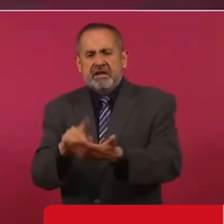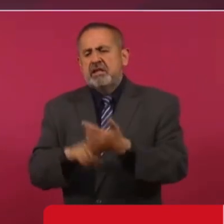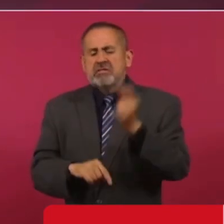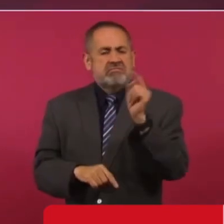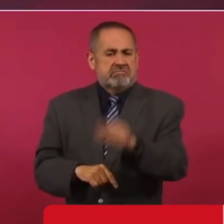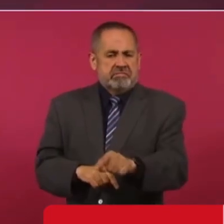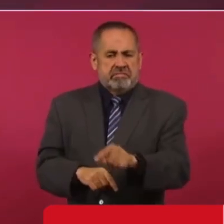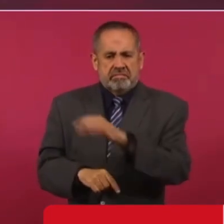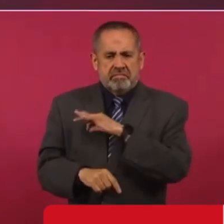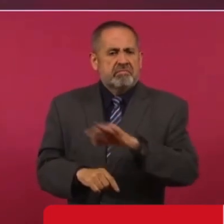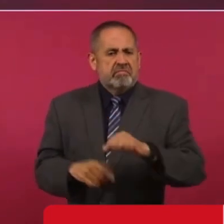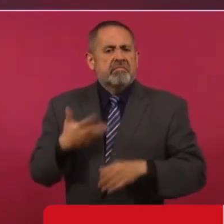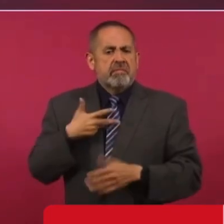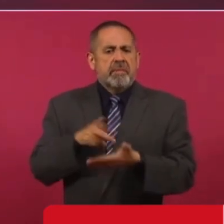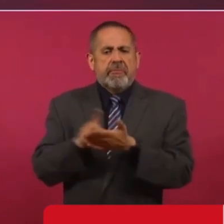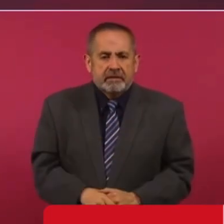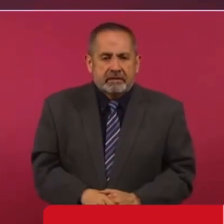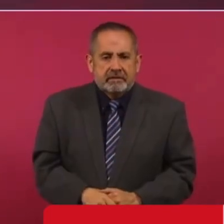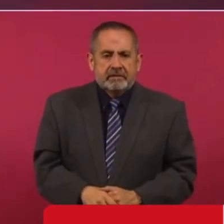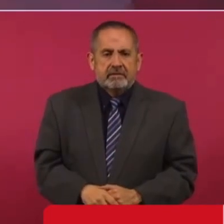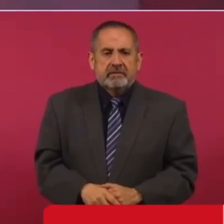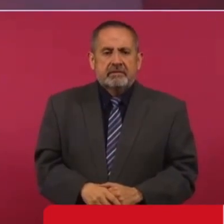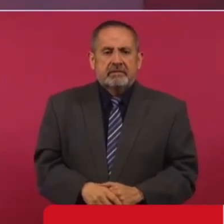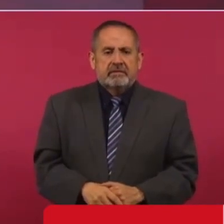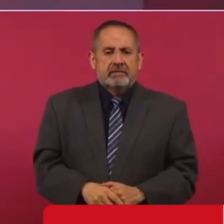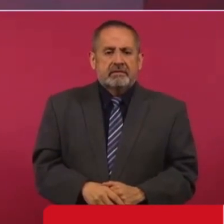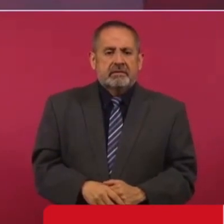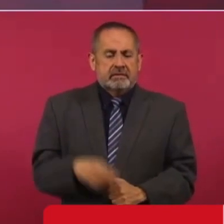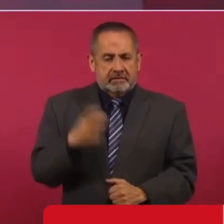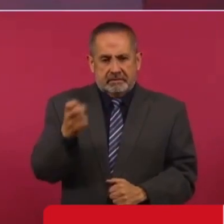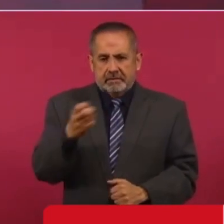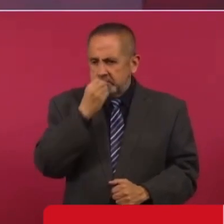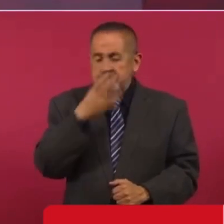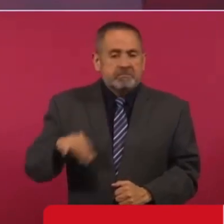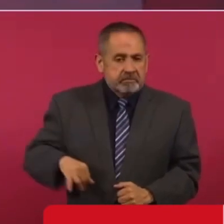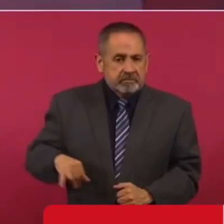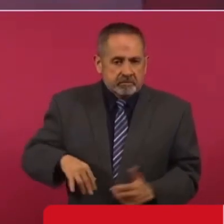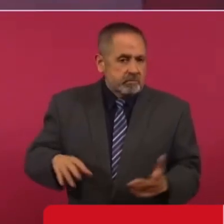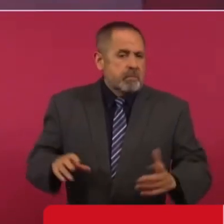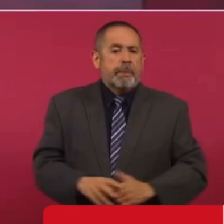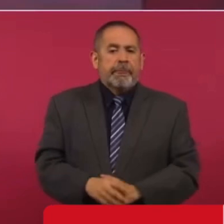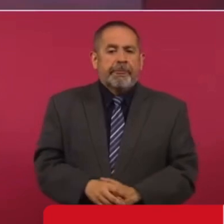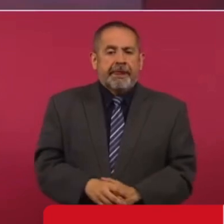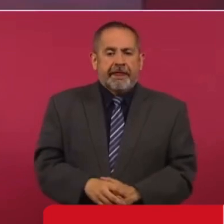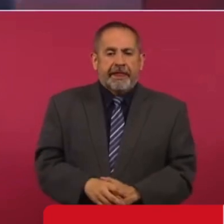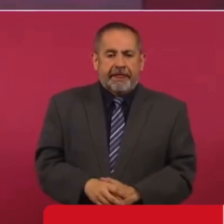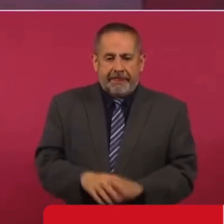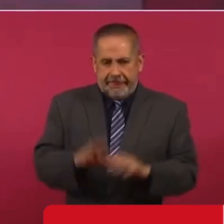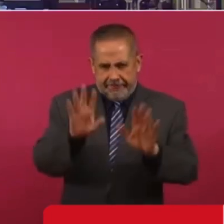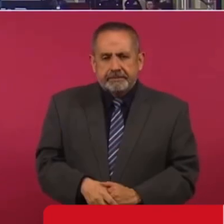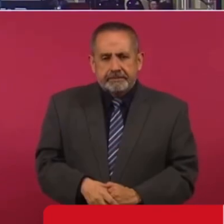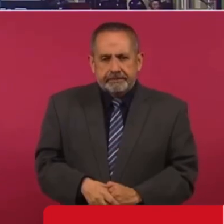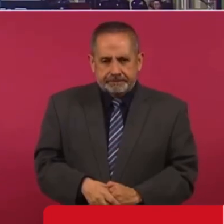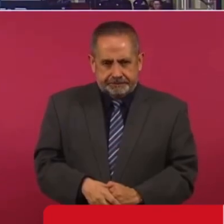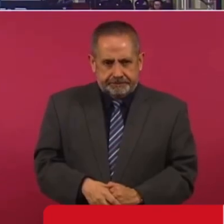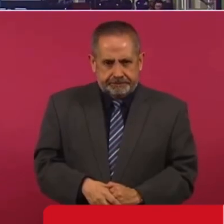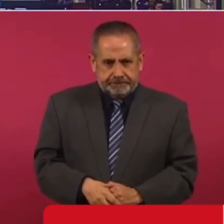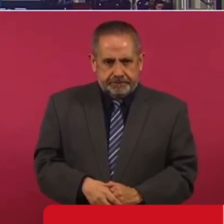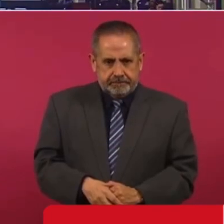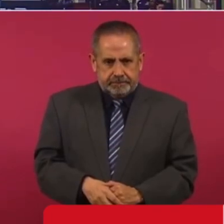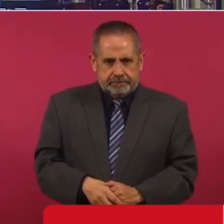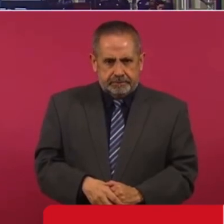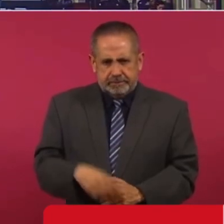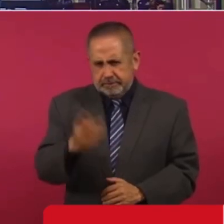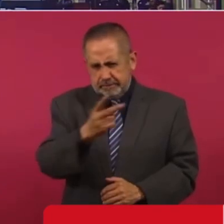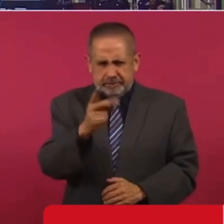nuestros derechos y facultades. Entonces es interesante. A ver.